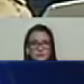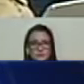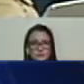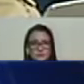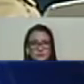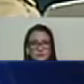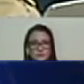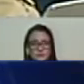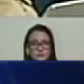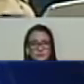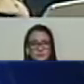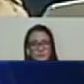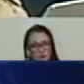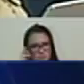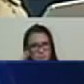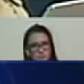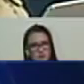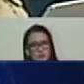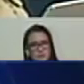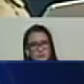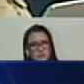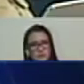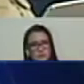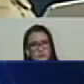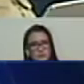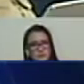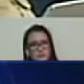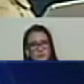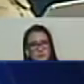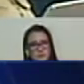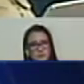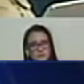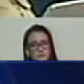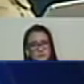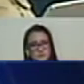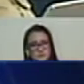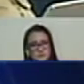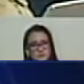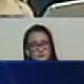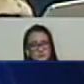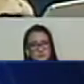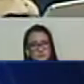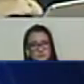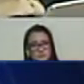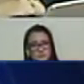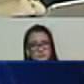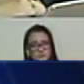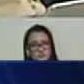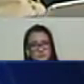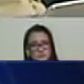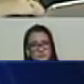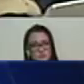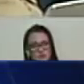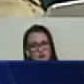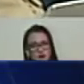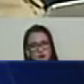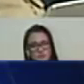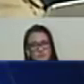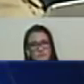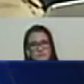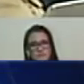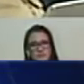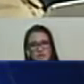para el sufragio y la elección presidencial y de consejos legislativos en los 23 estados del país, lo hizo